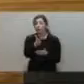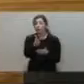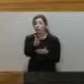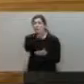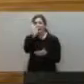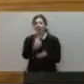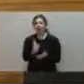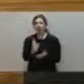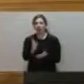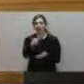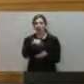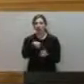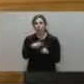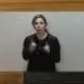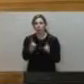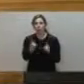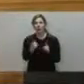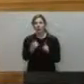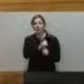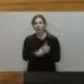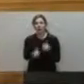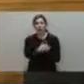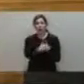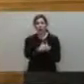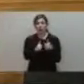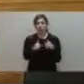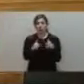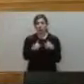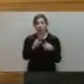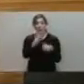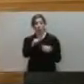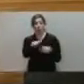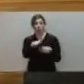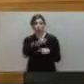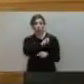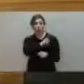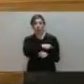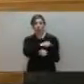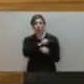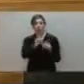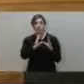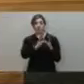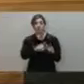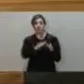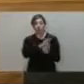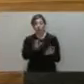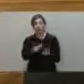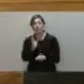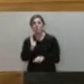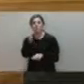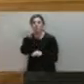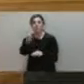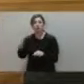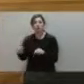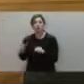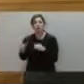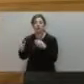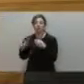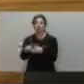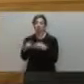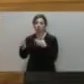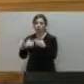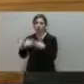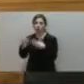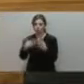estamos primando a lo que son las embarcaciones, los clubes deportivos, y, sin embargo, estamos perjudicando a los astilleros que generan valor